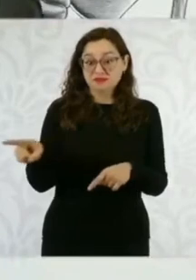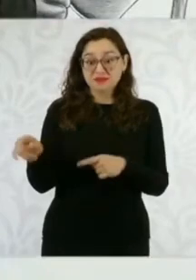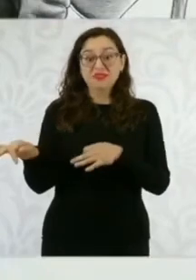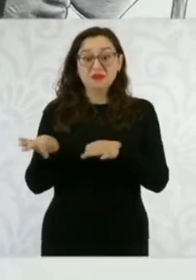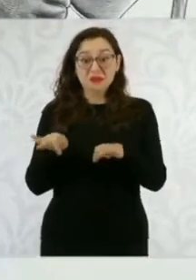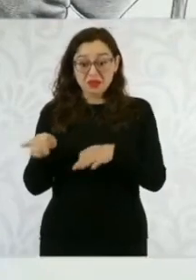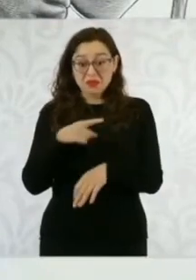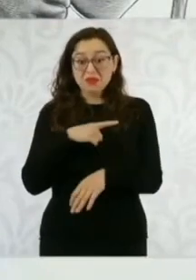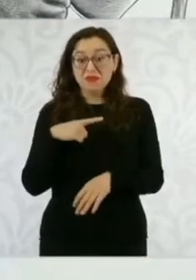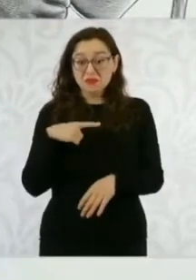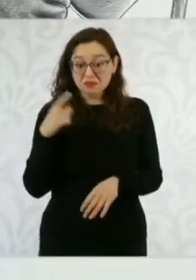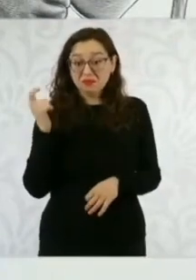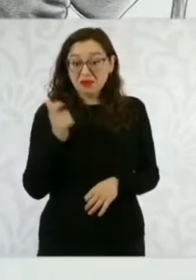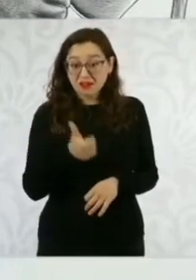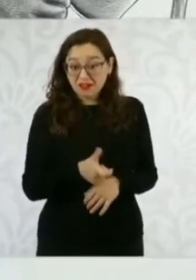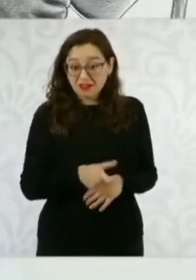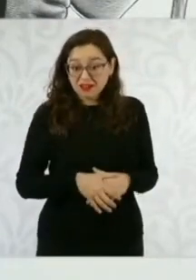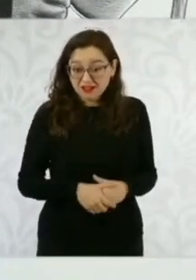descubierto casos,